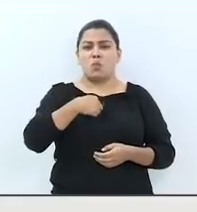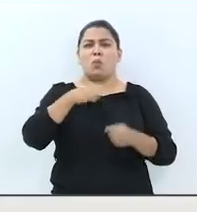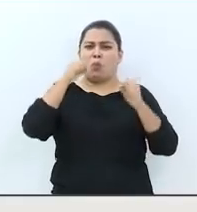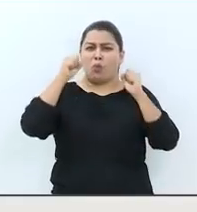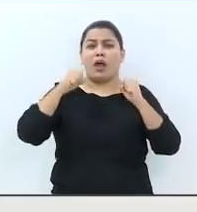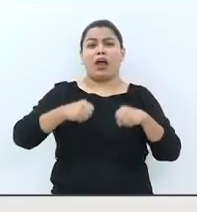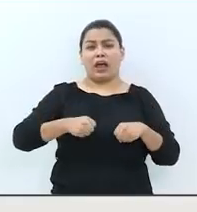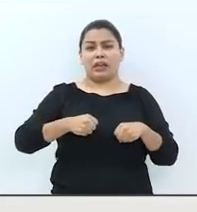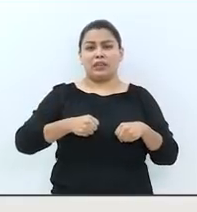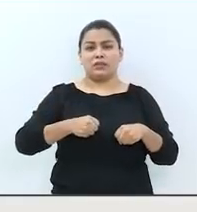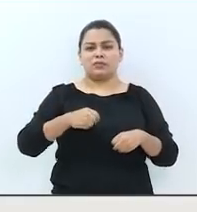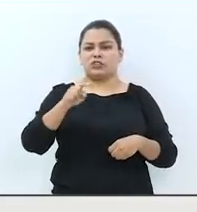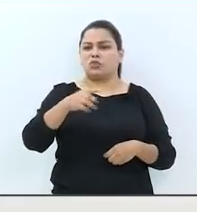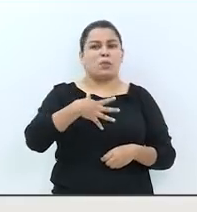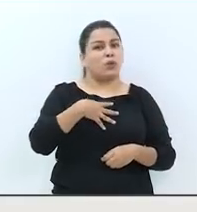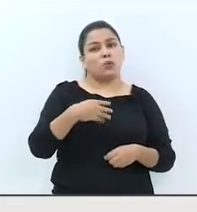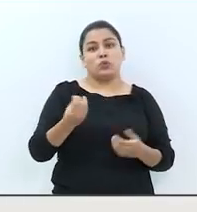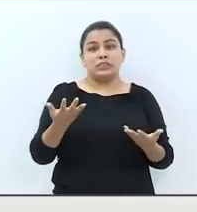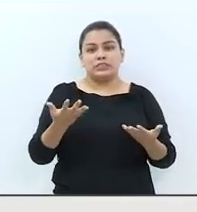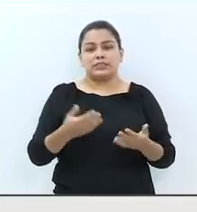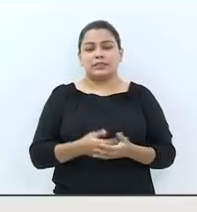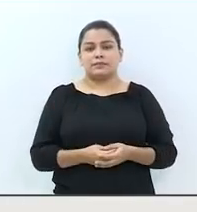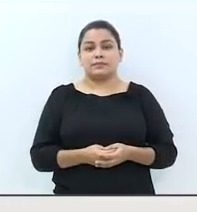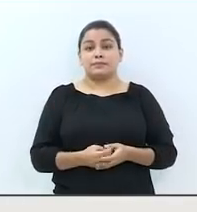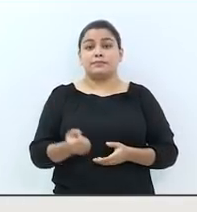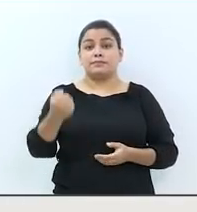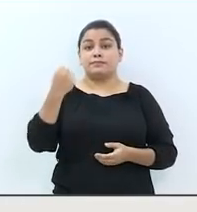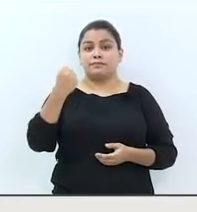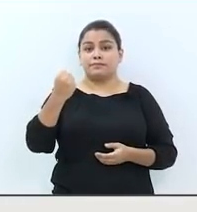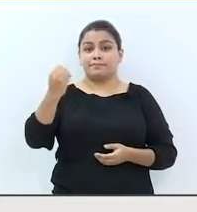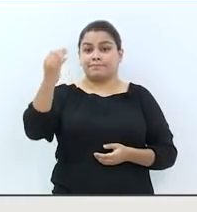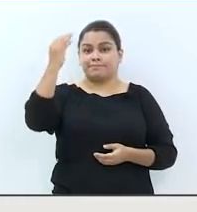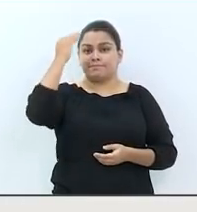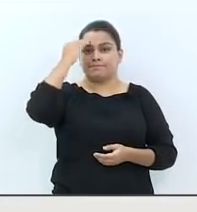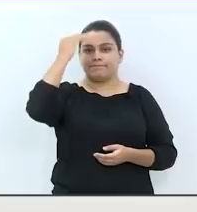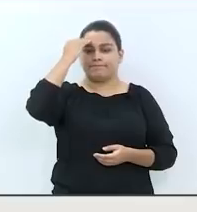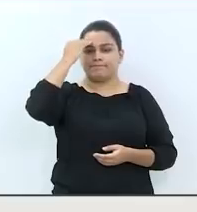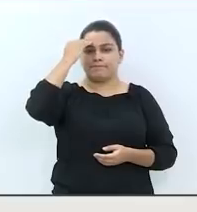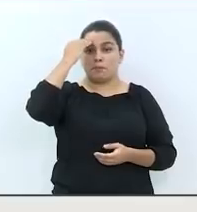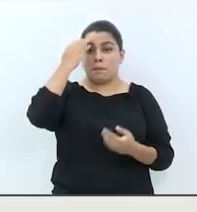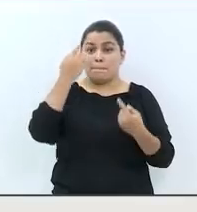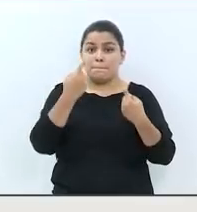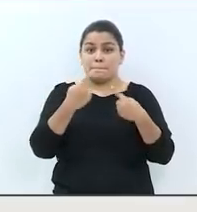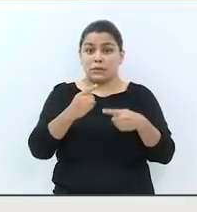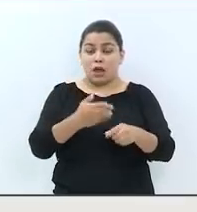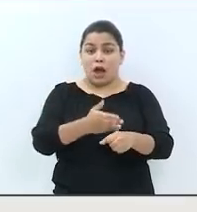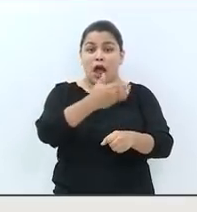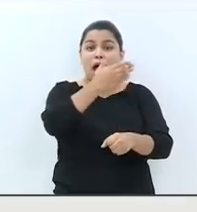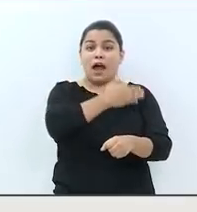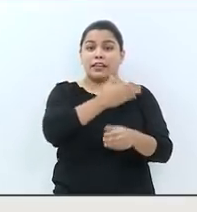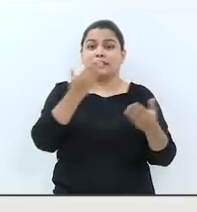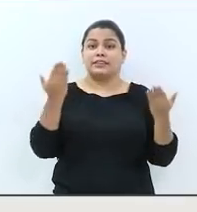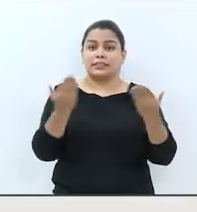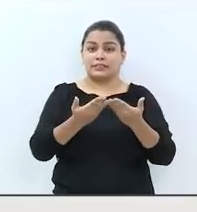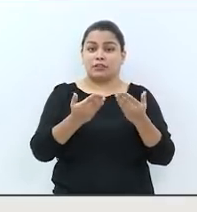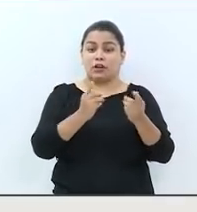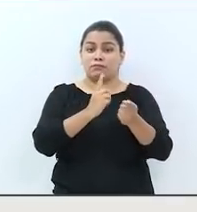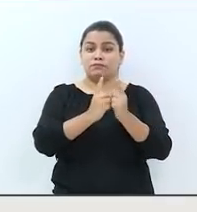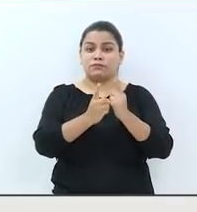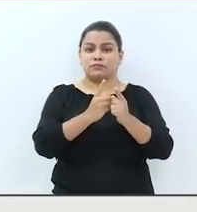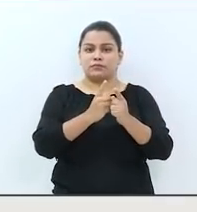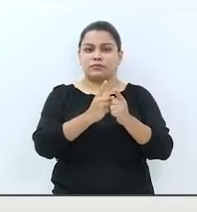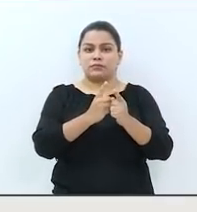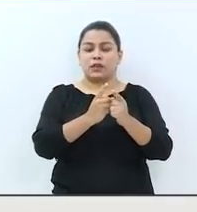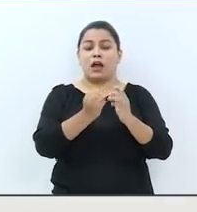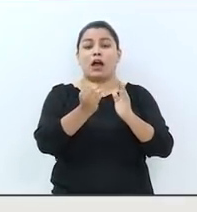porque esto me enoja, porque esto no me gusta. Y es importante que lo reconozca. Pero antes de actuar en esta relación interpersonal, parte